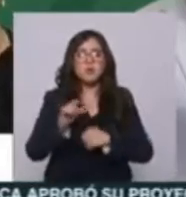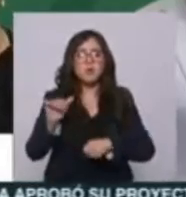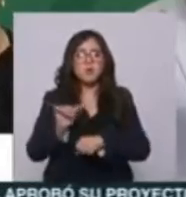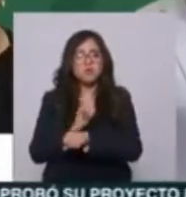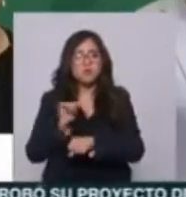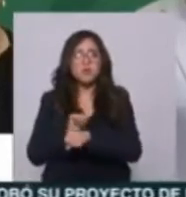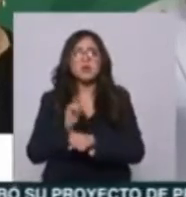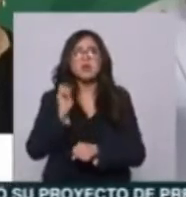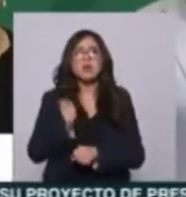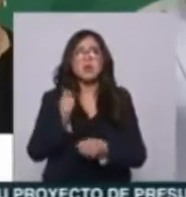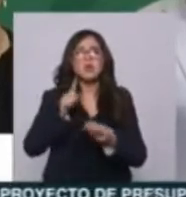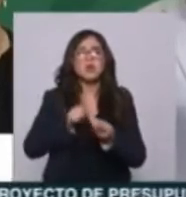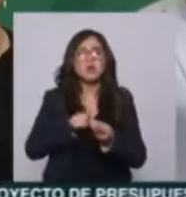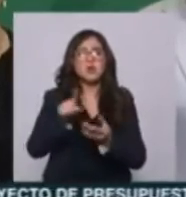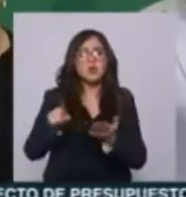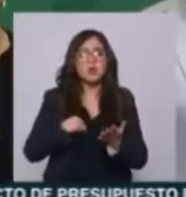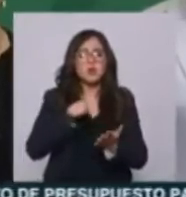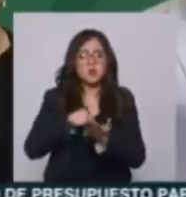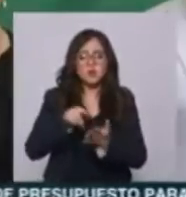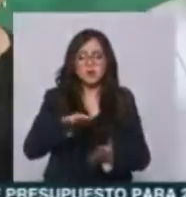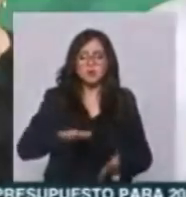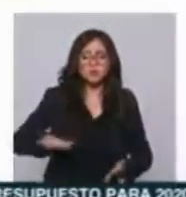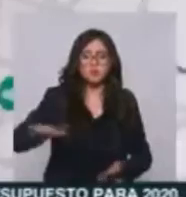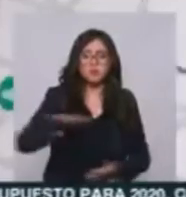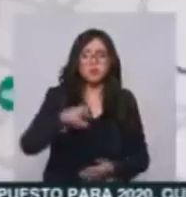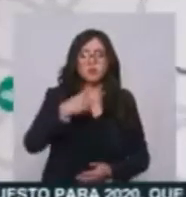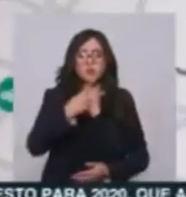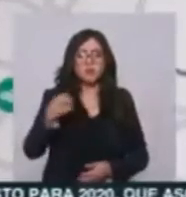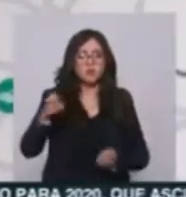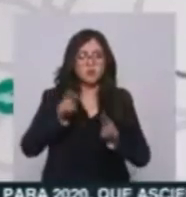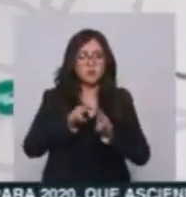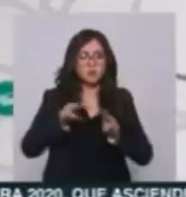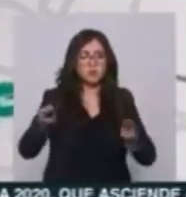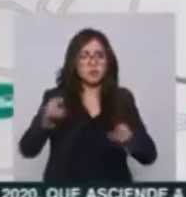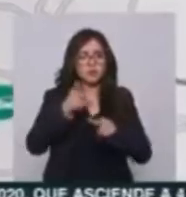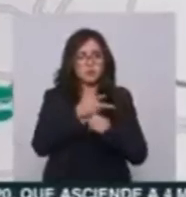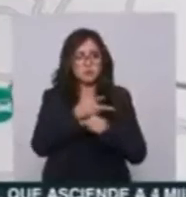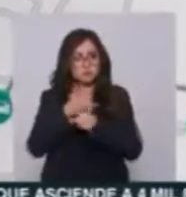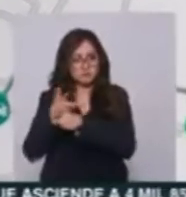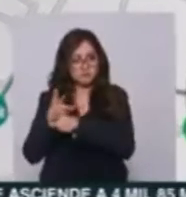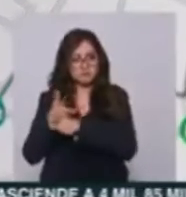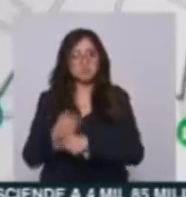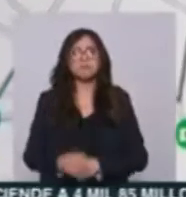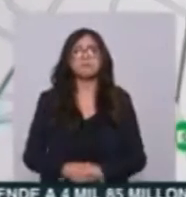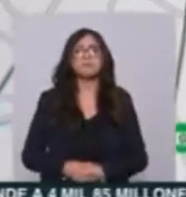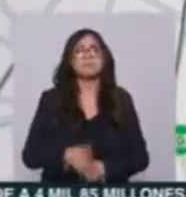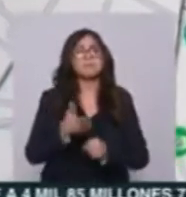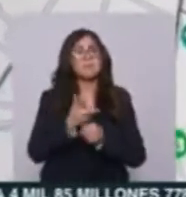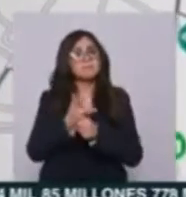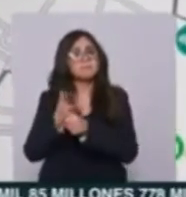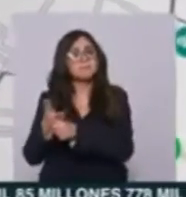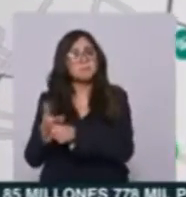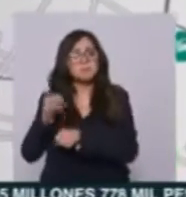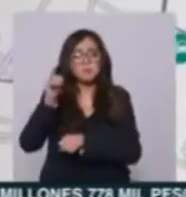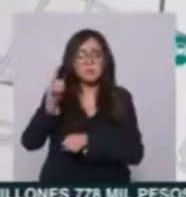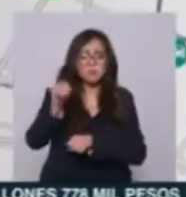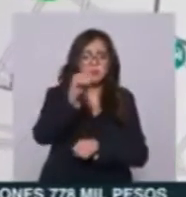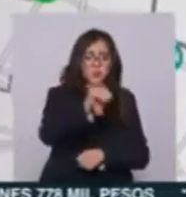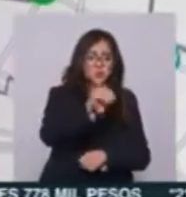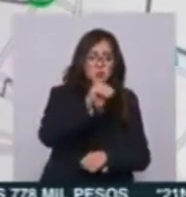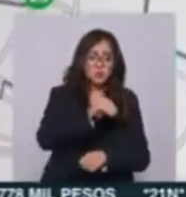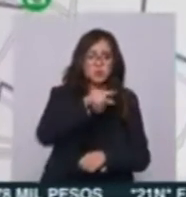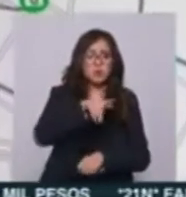los radios de alrededor de 200 metros de donde están las cámaras. Anteriormente las cámaras estaban ubicadas donde se cometían